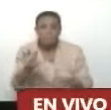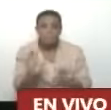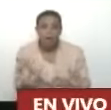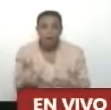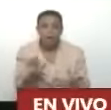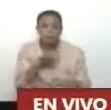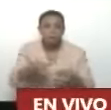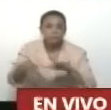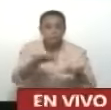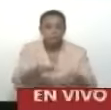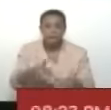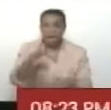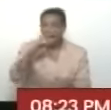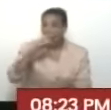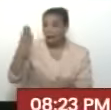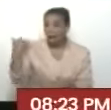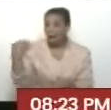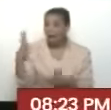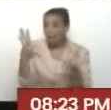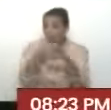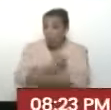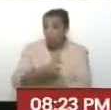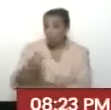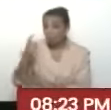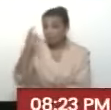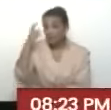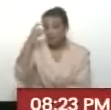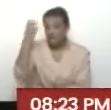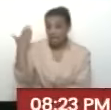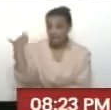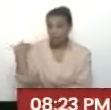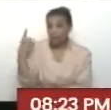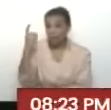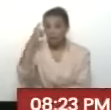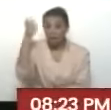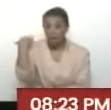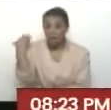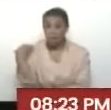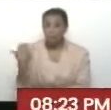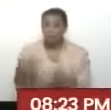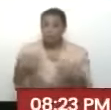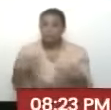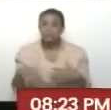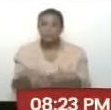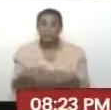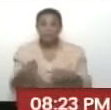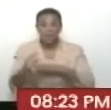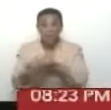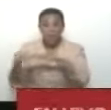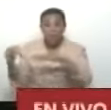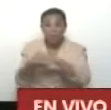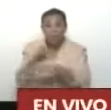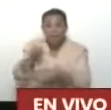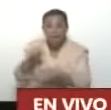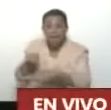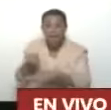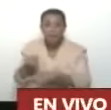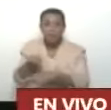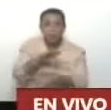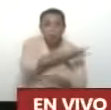metieron, en el país. Yo lo dije anoche... Mucho billete metió la ExxonMobil. Era la ExxonMobil. Con el gobierno de Guyana para que